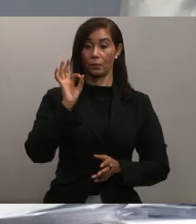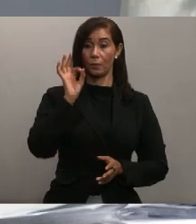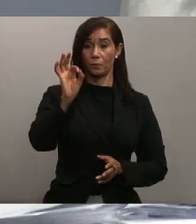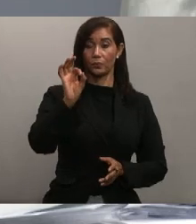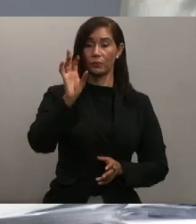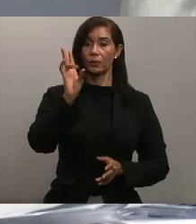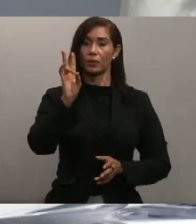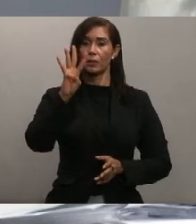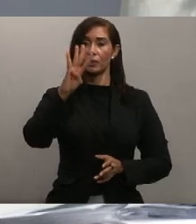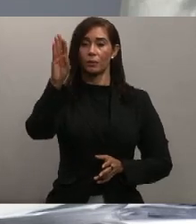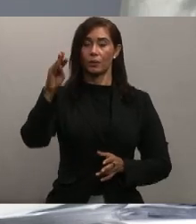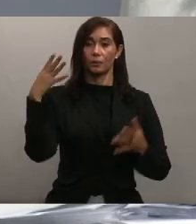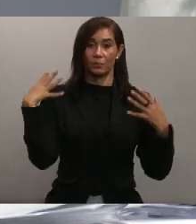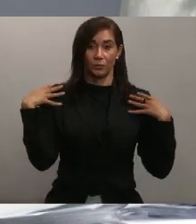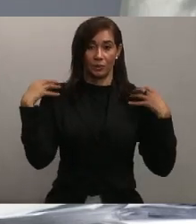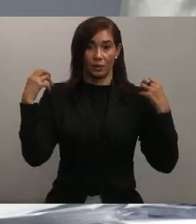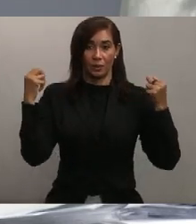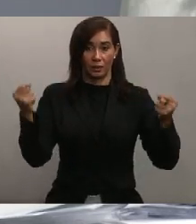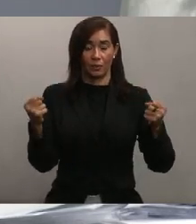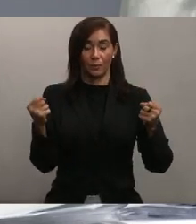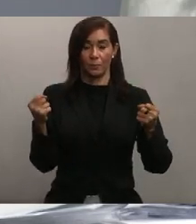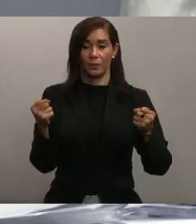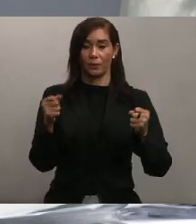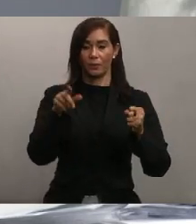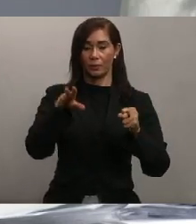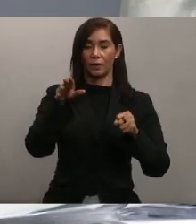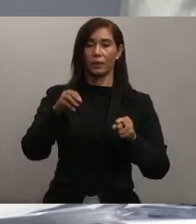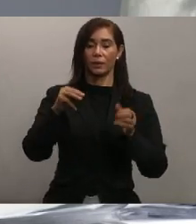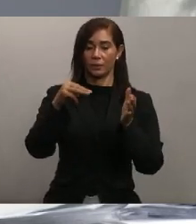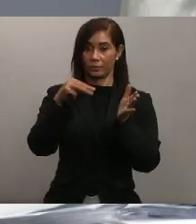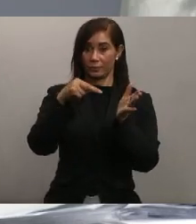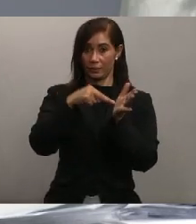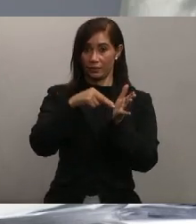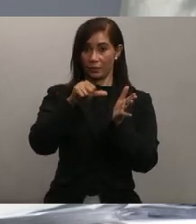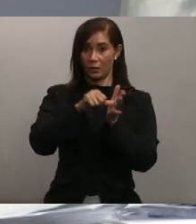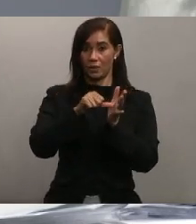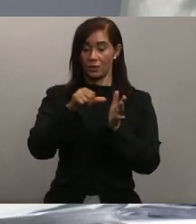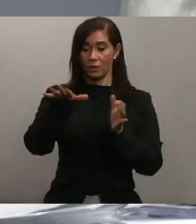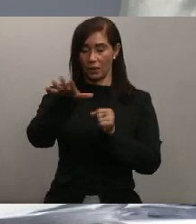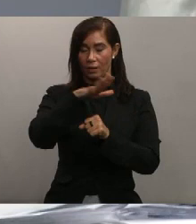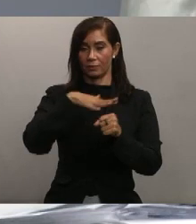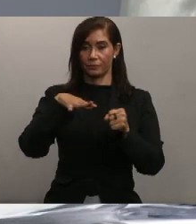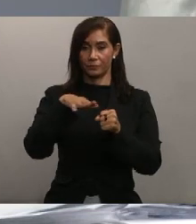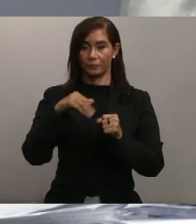79.74% de los recuperados corresponden al Distrito Nacional,